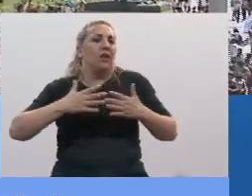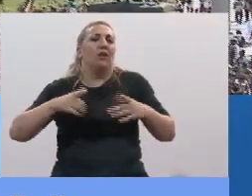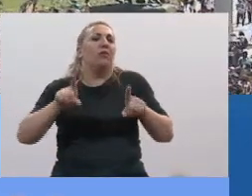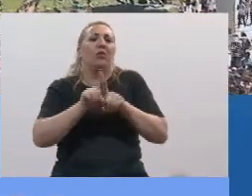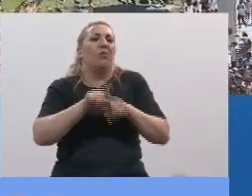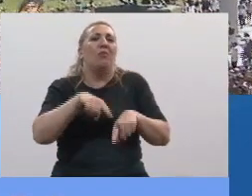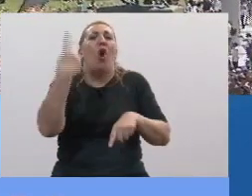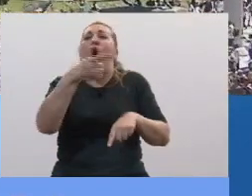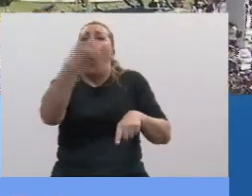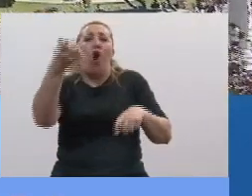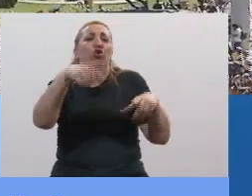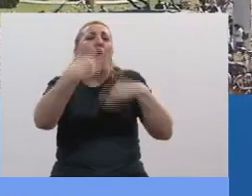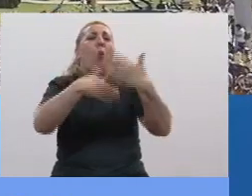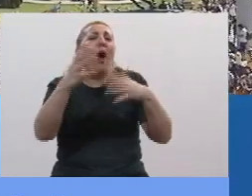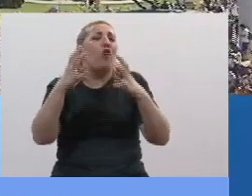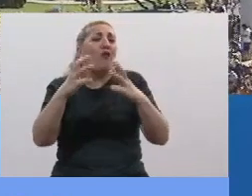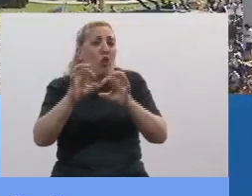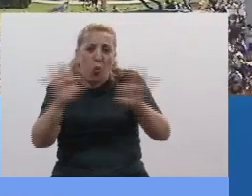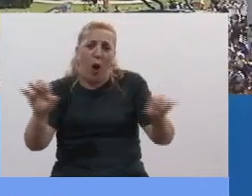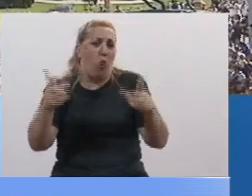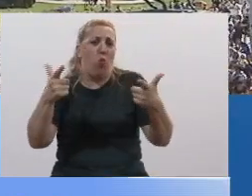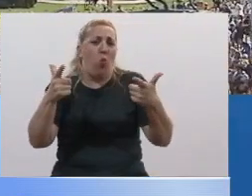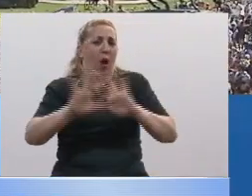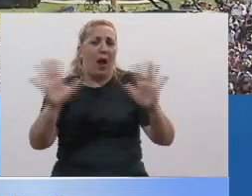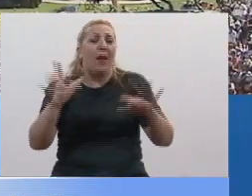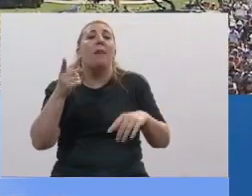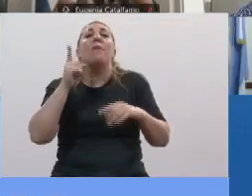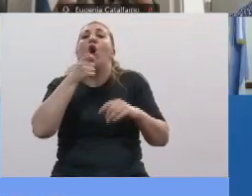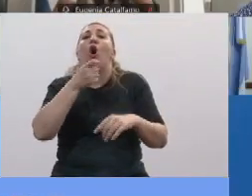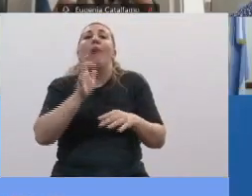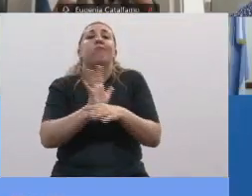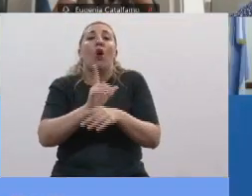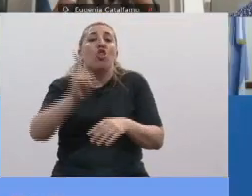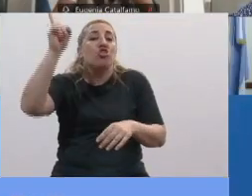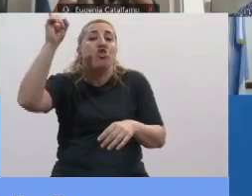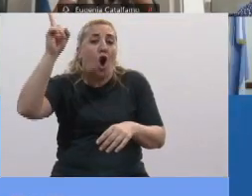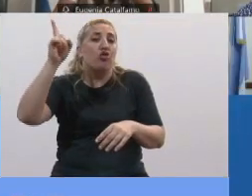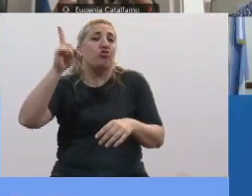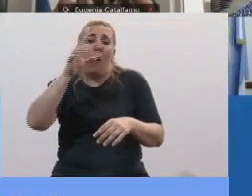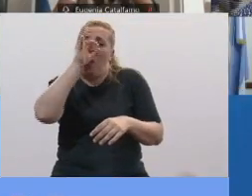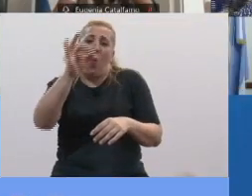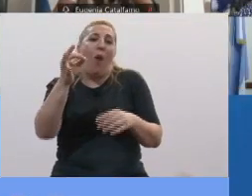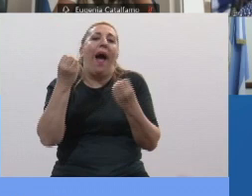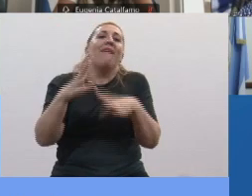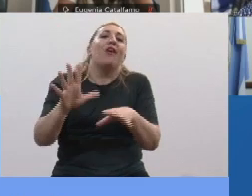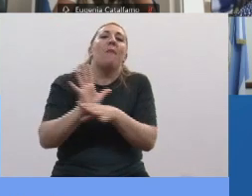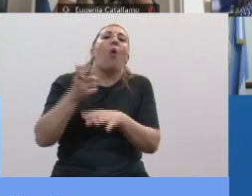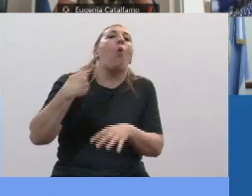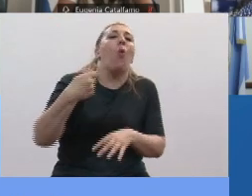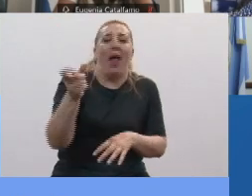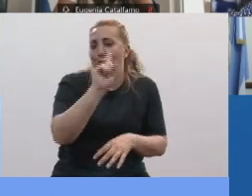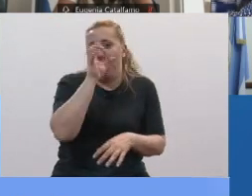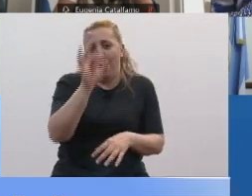que ningún otro jugador. Pero los dioses, por muy humanos que sean, no se jubilan. Y agrego,